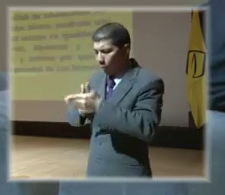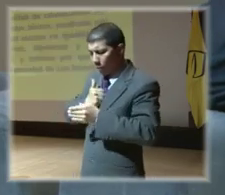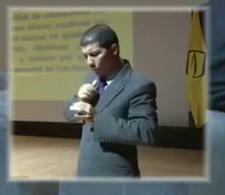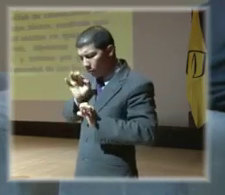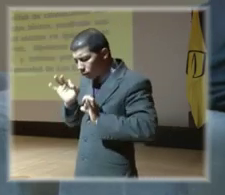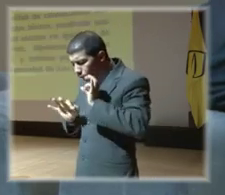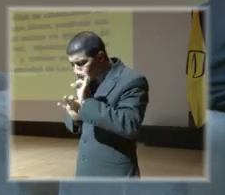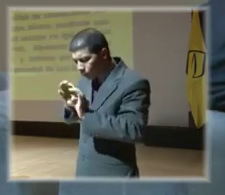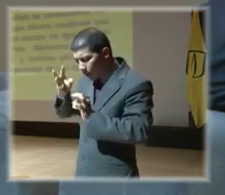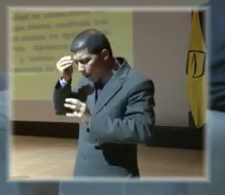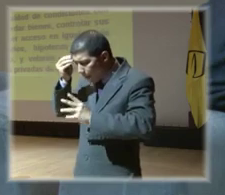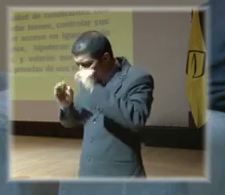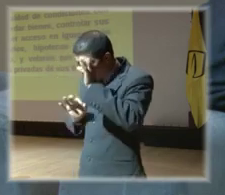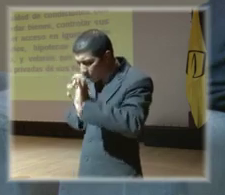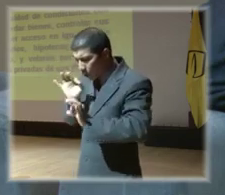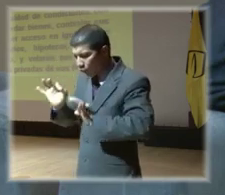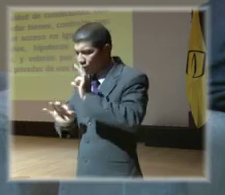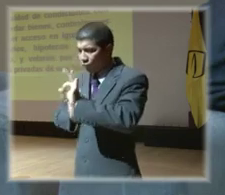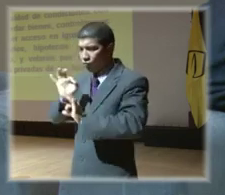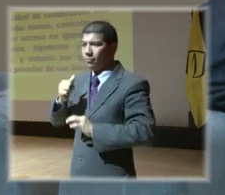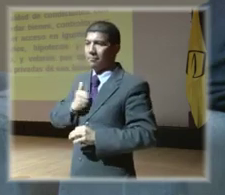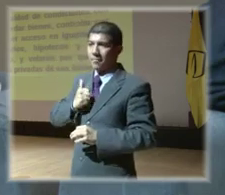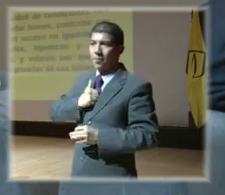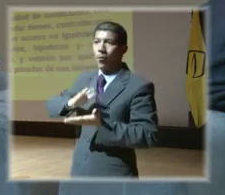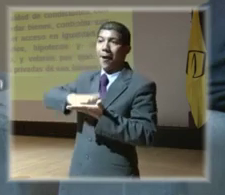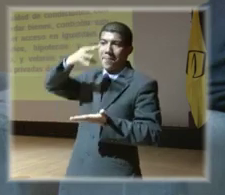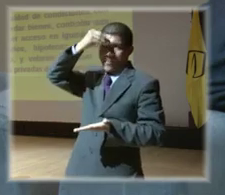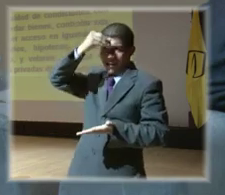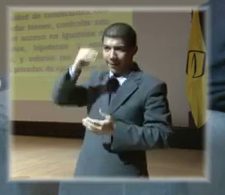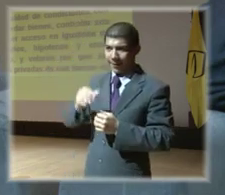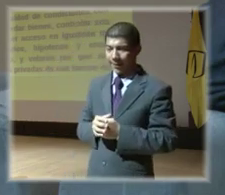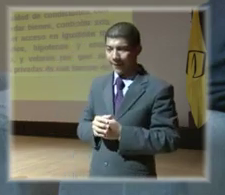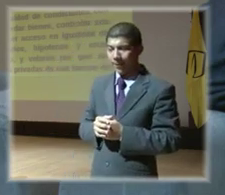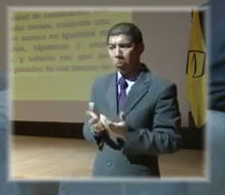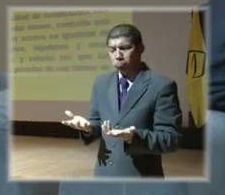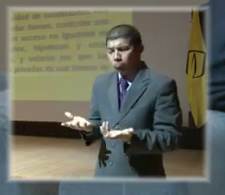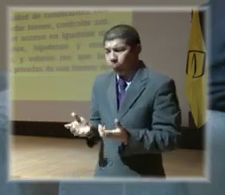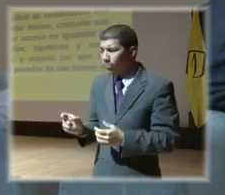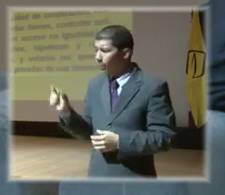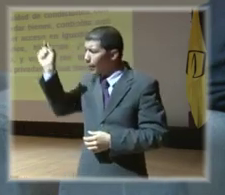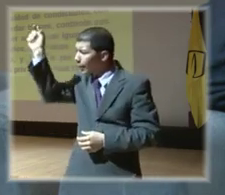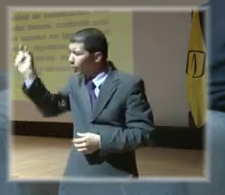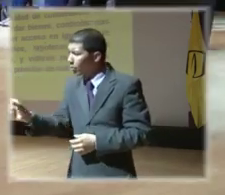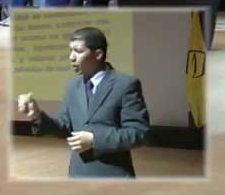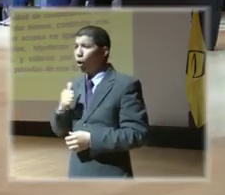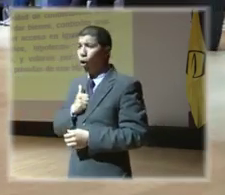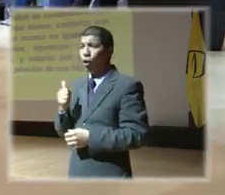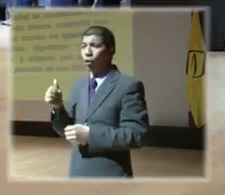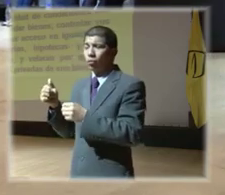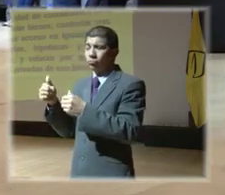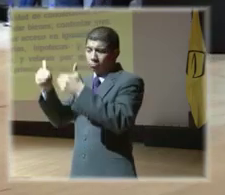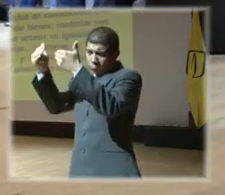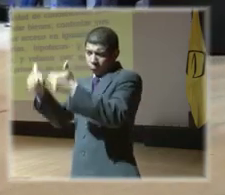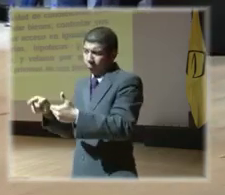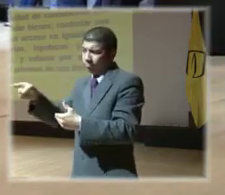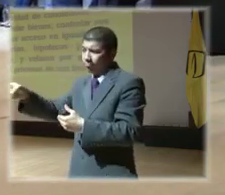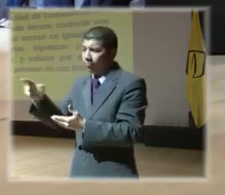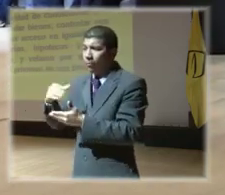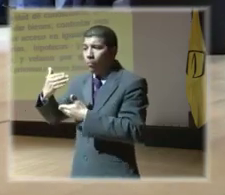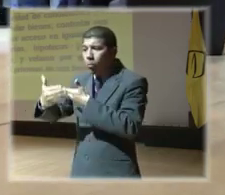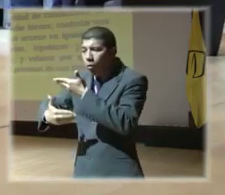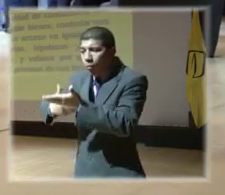francés. Y ese cuidado de sí va desde que la persona pueda hacer el cuidado más básico de sí hasta la